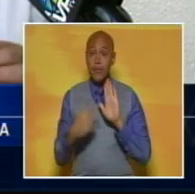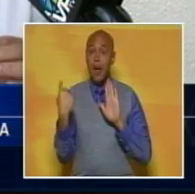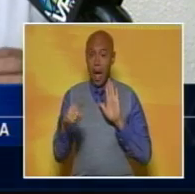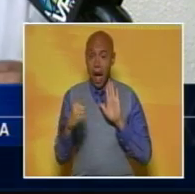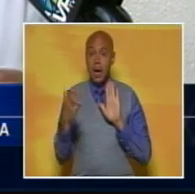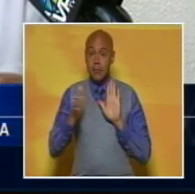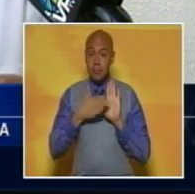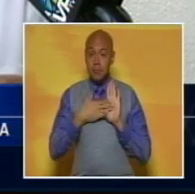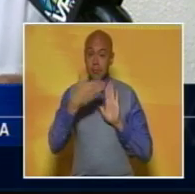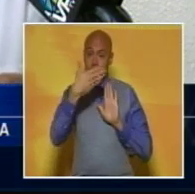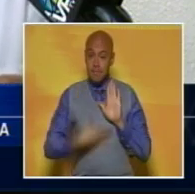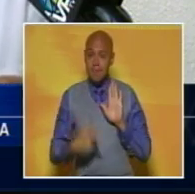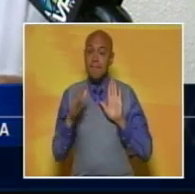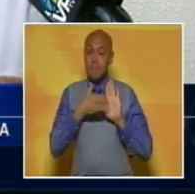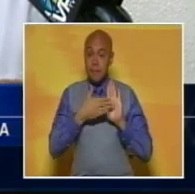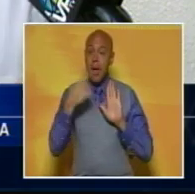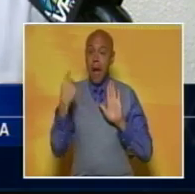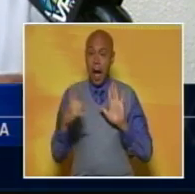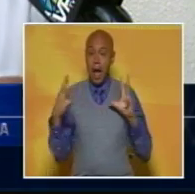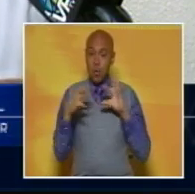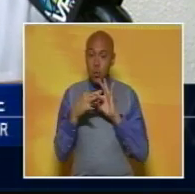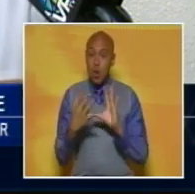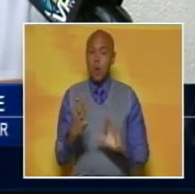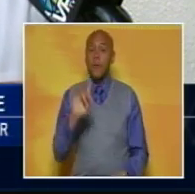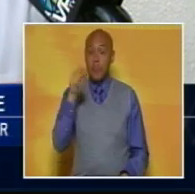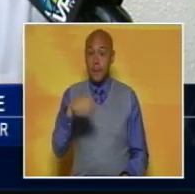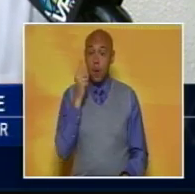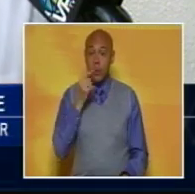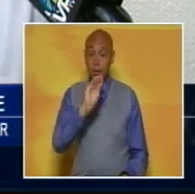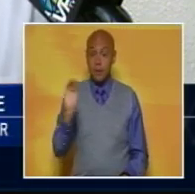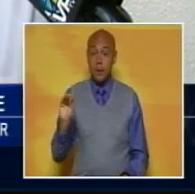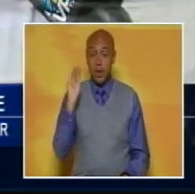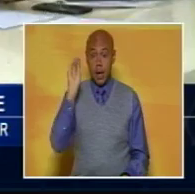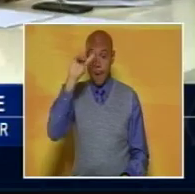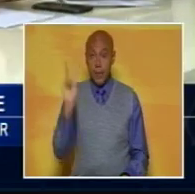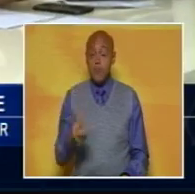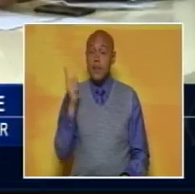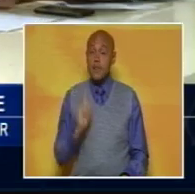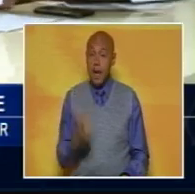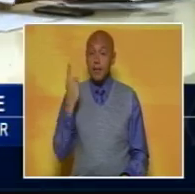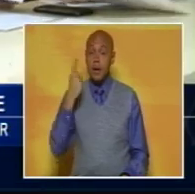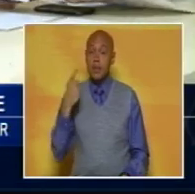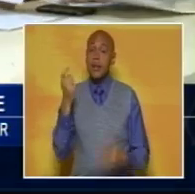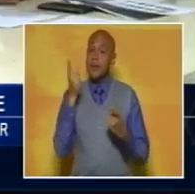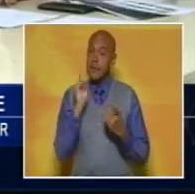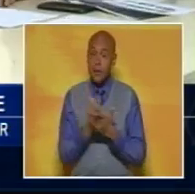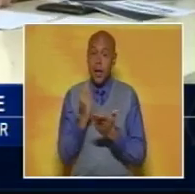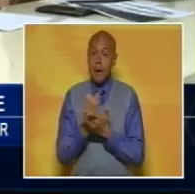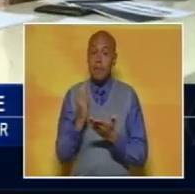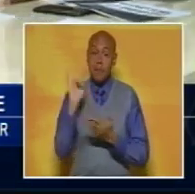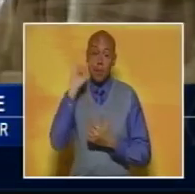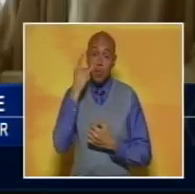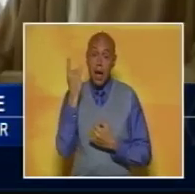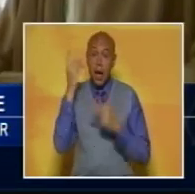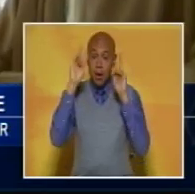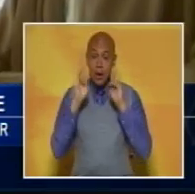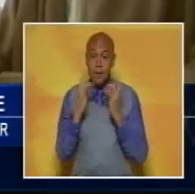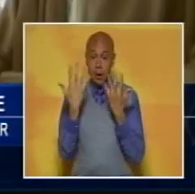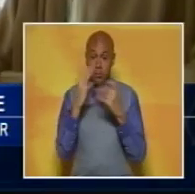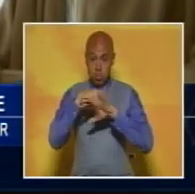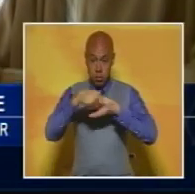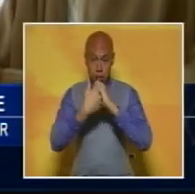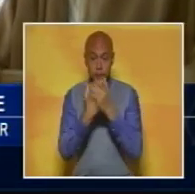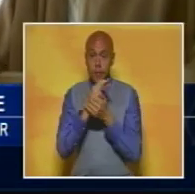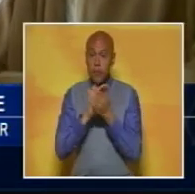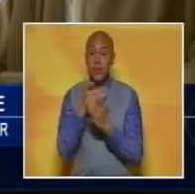demostrativo de una gran coordinación. Recordó a los venezolanos como prevención el lavado de manos frecuente y